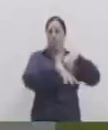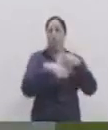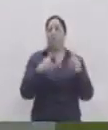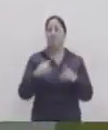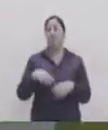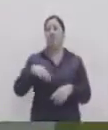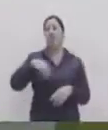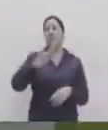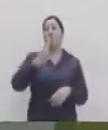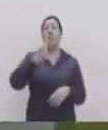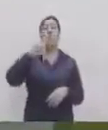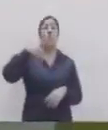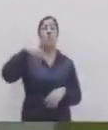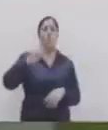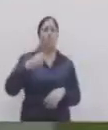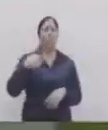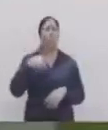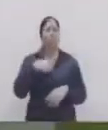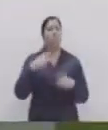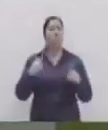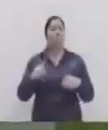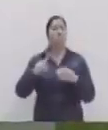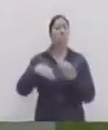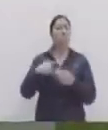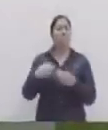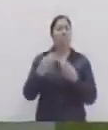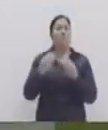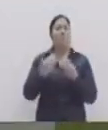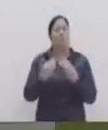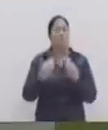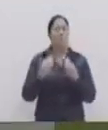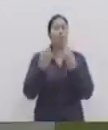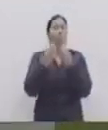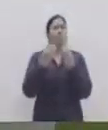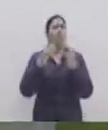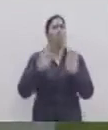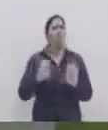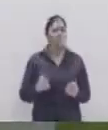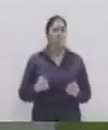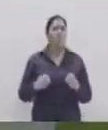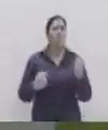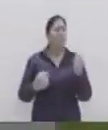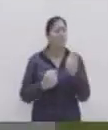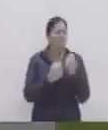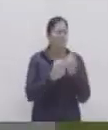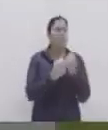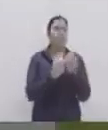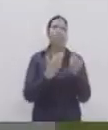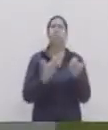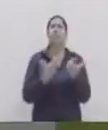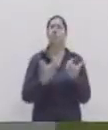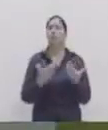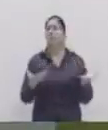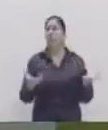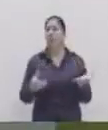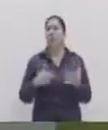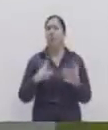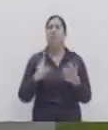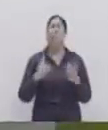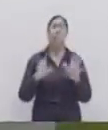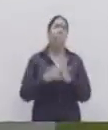eso, ¿verdad? Nosotros tenemos muchas oportunidades de apoyarnos. Si alguien enferma, por ejemplo, ¿quién se va a hacer cargo de ir